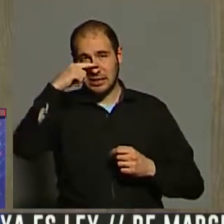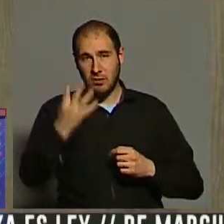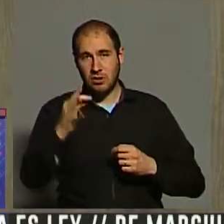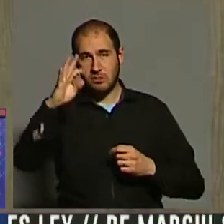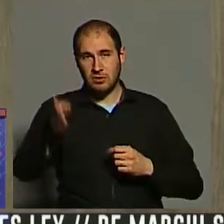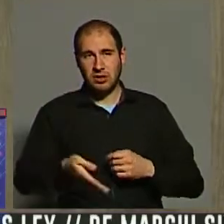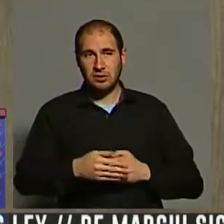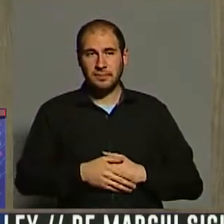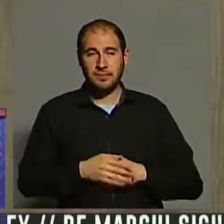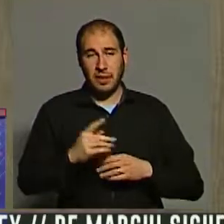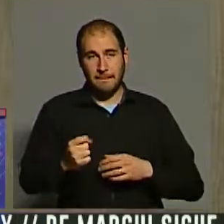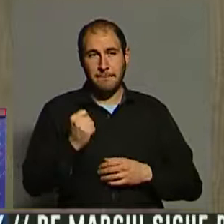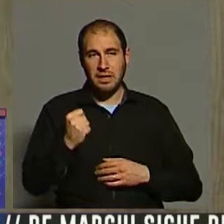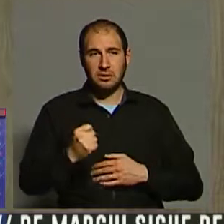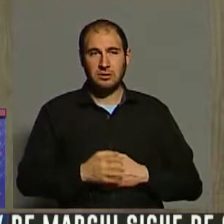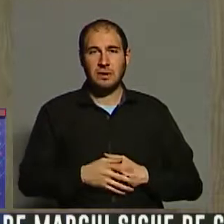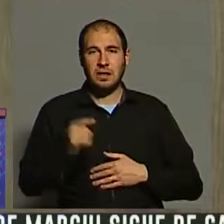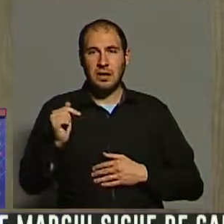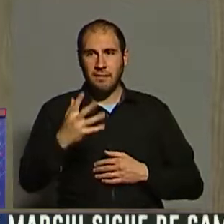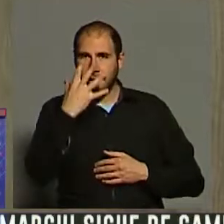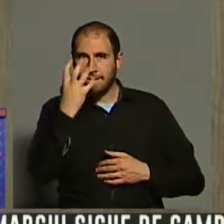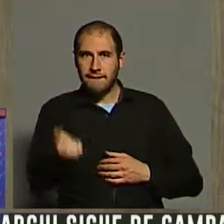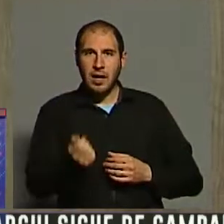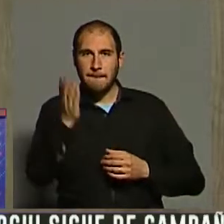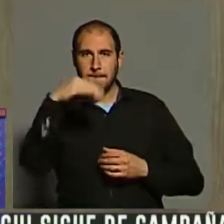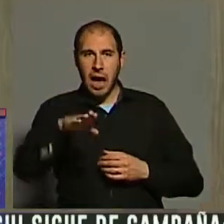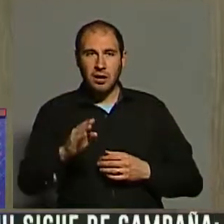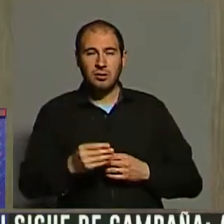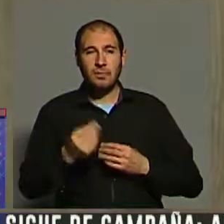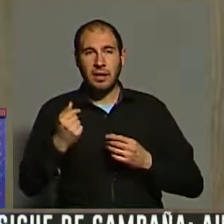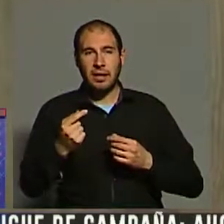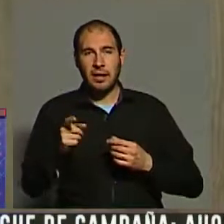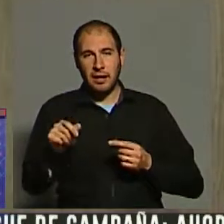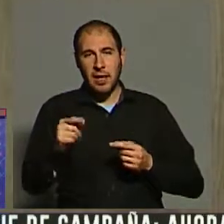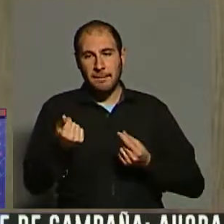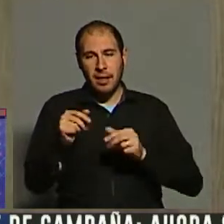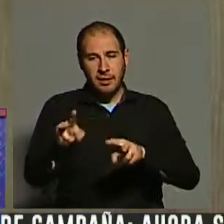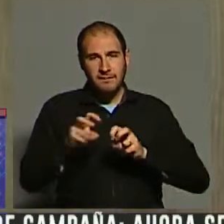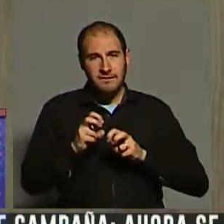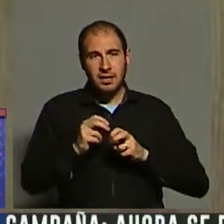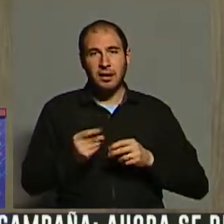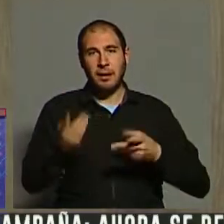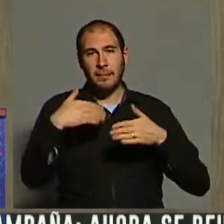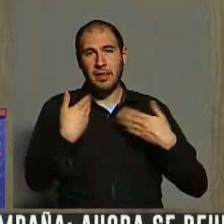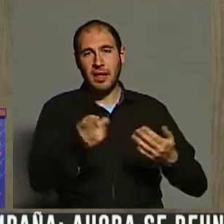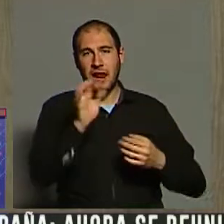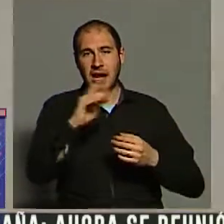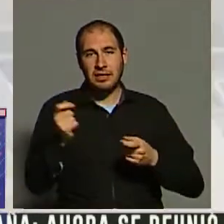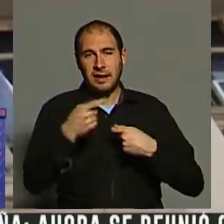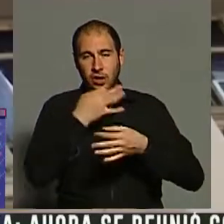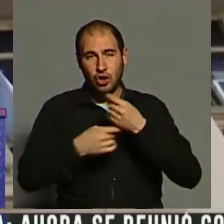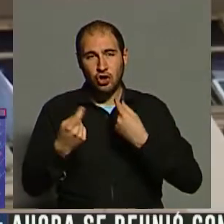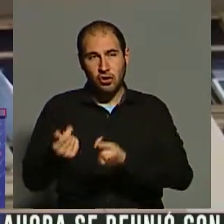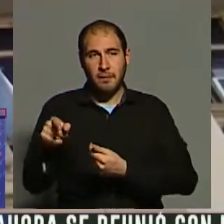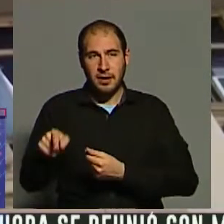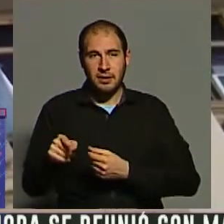por ciento en pesos y esto es muy tentador y los bancos para tener captar este dinero y poder colocarnos las letras de liquidez en la ley